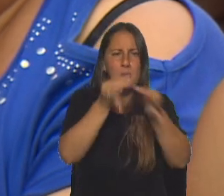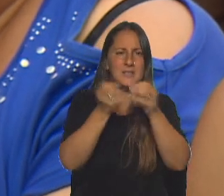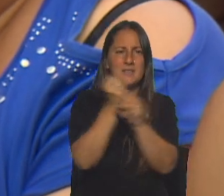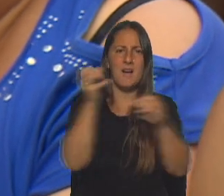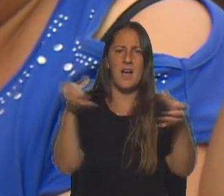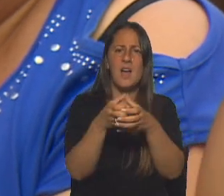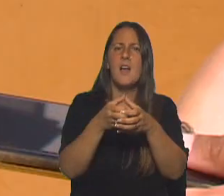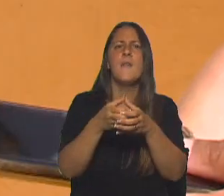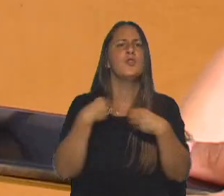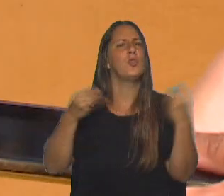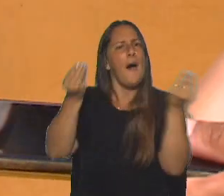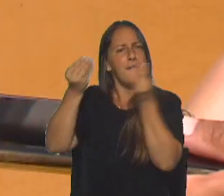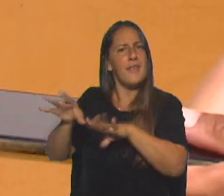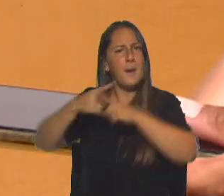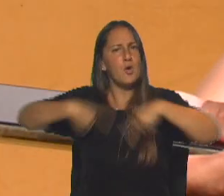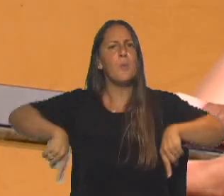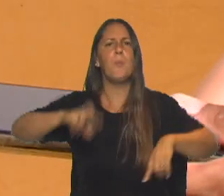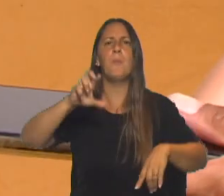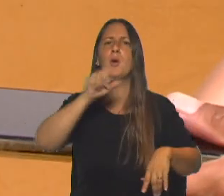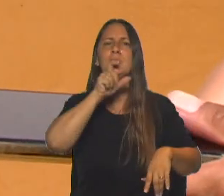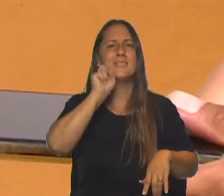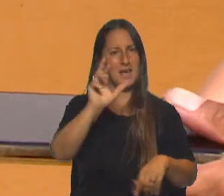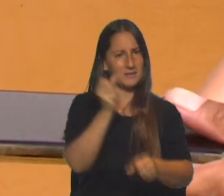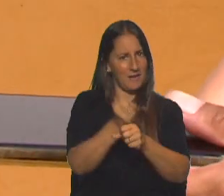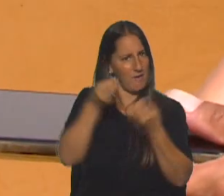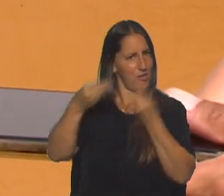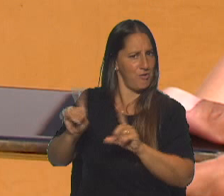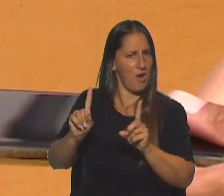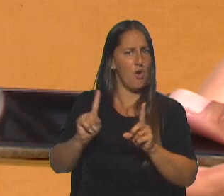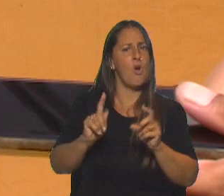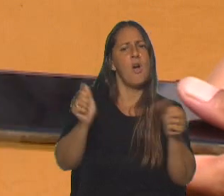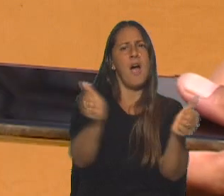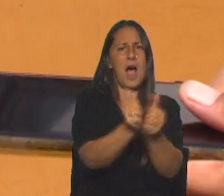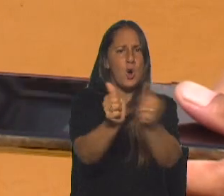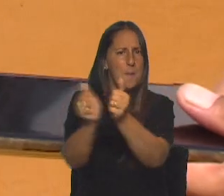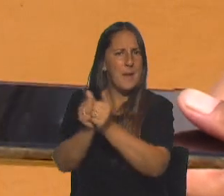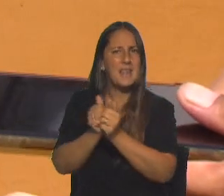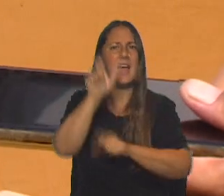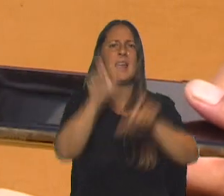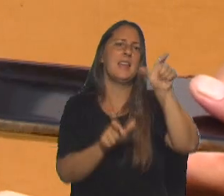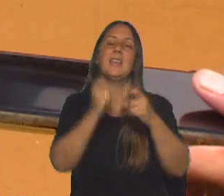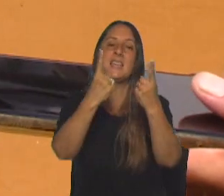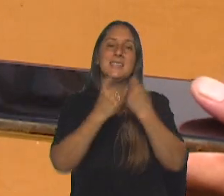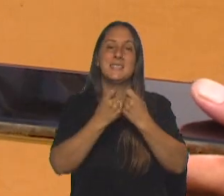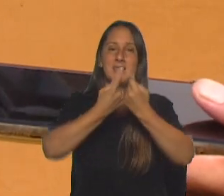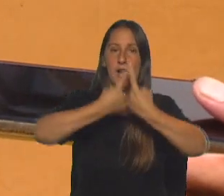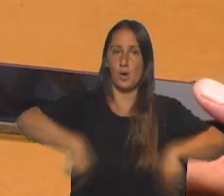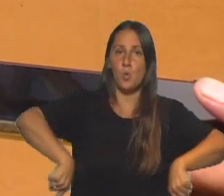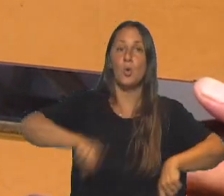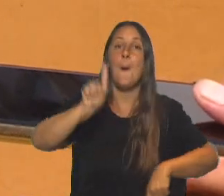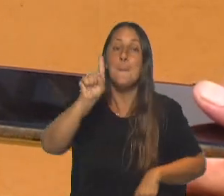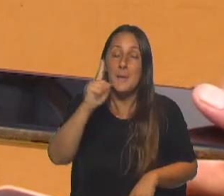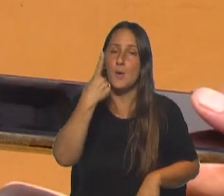dejar atrás el camino que ya emprendimos con el potencial, que es cuidar a nuestra gente, estar al lado de los que necesitan la transferencia de este recurso, pero con la